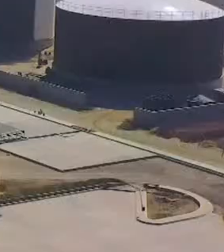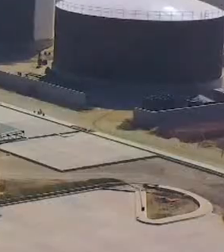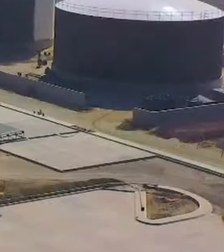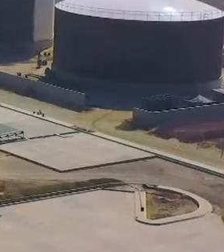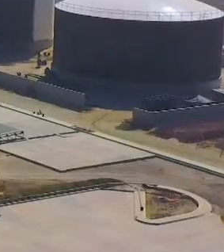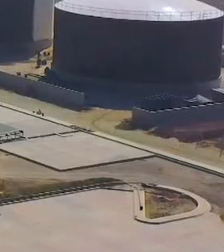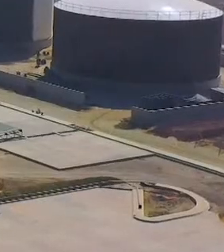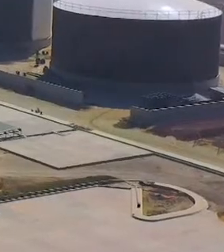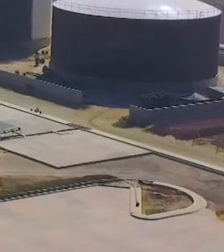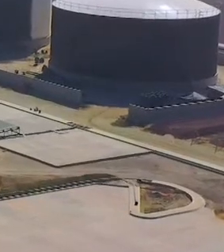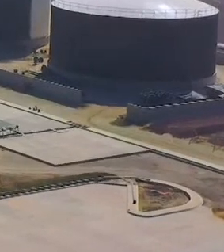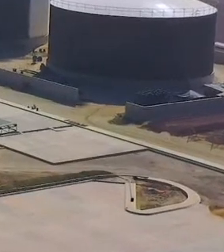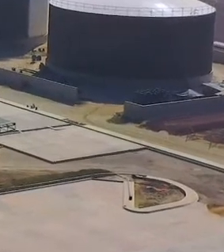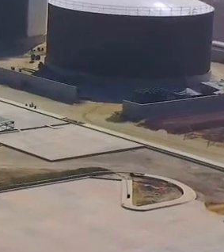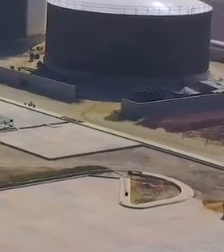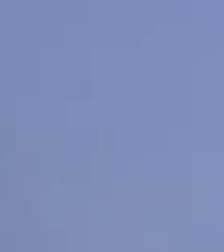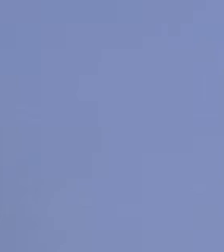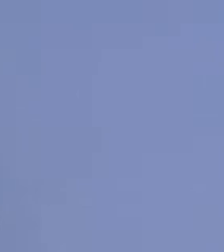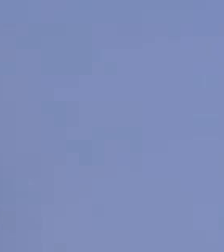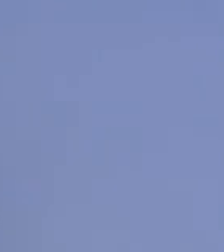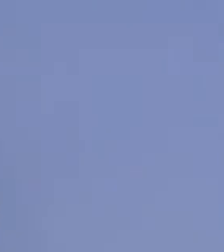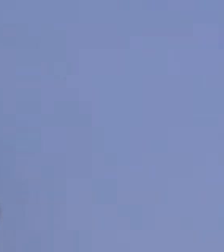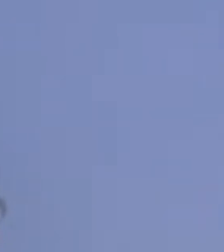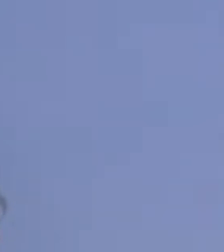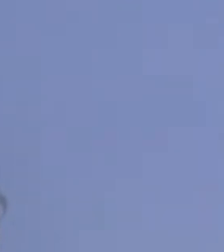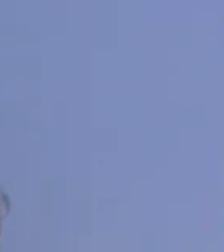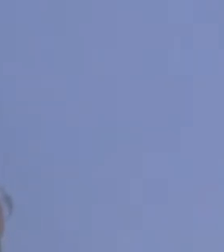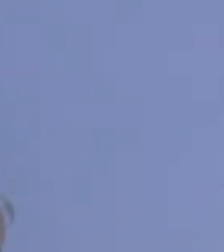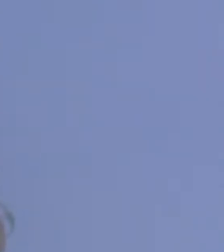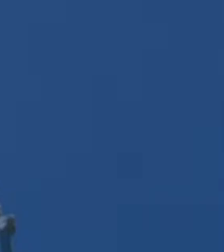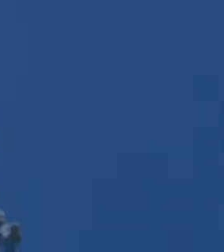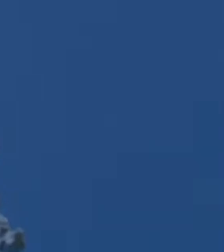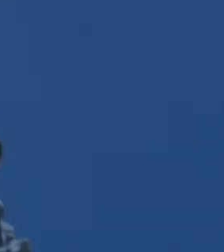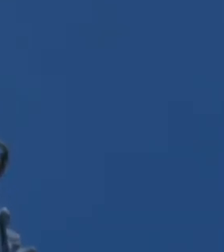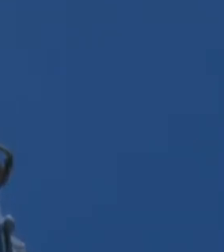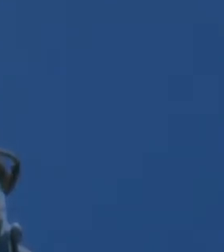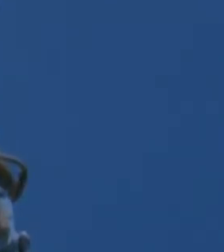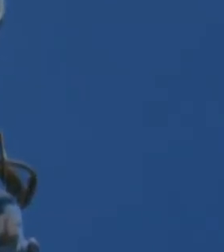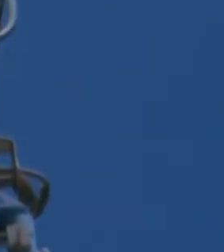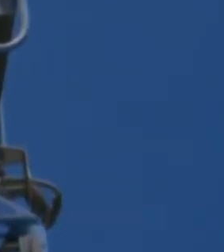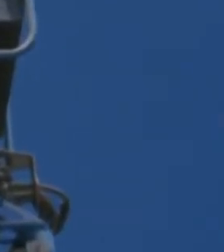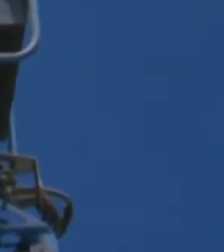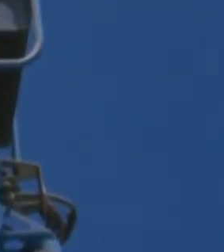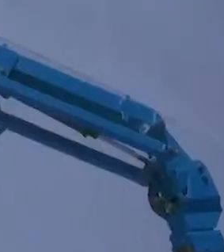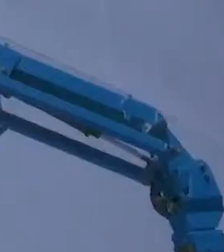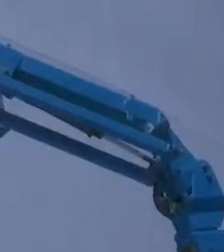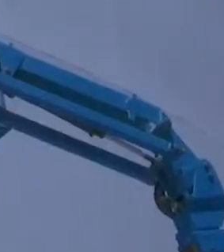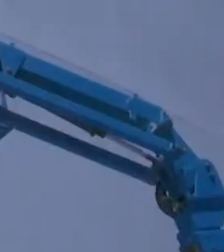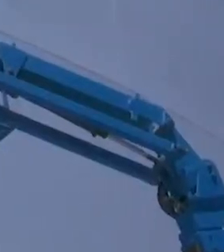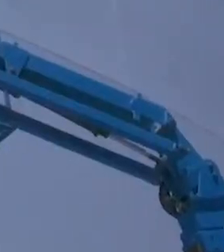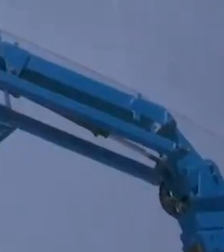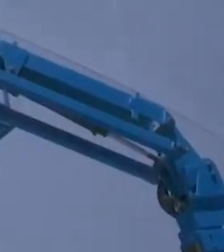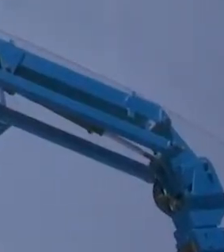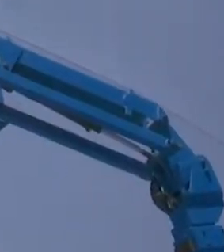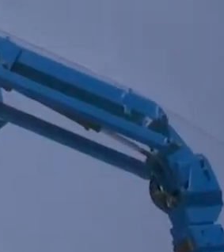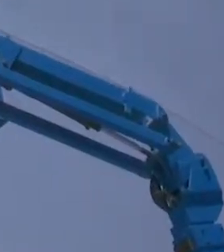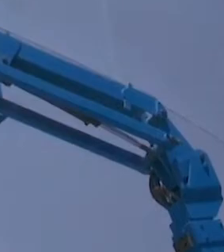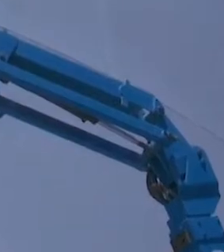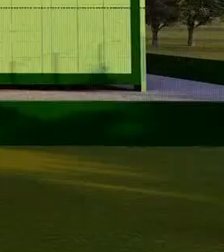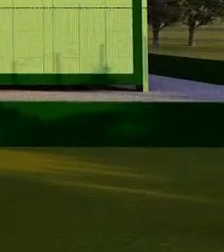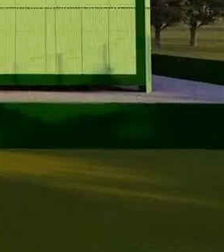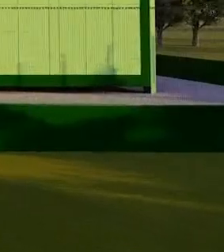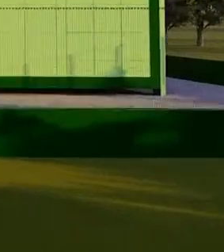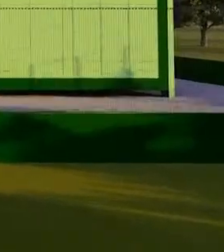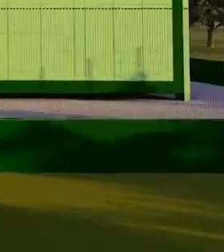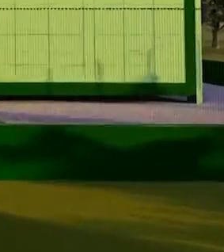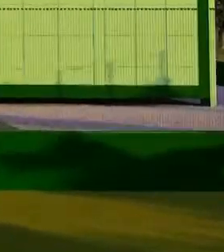de descarga y llenado de autotanques, la preparación para el pintado en escalera, barandal y el cuerpo del tanque vertical atmosférico número